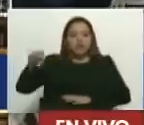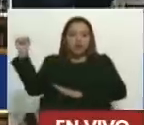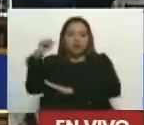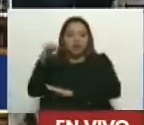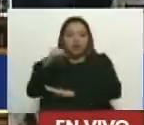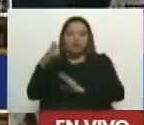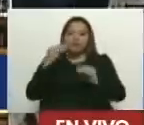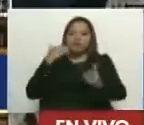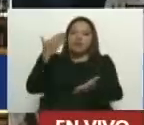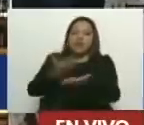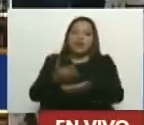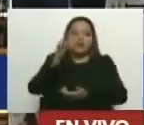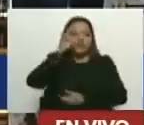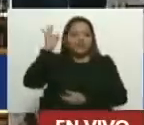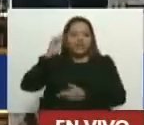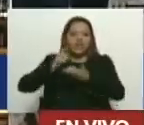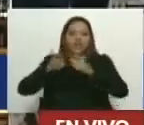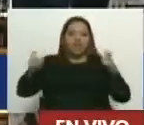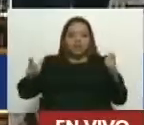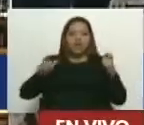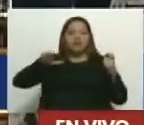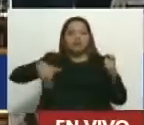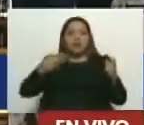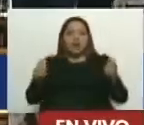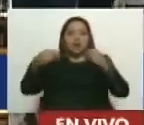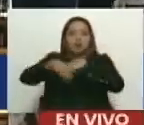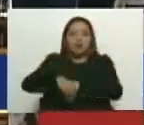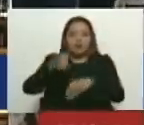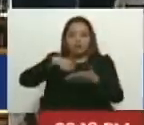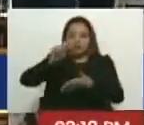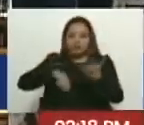a la Fiscalía General por recibirme.